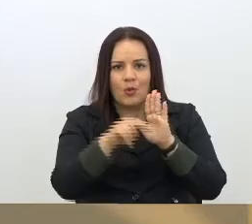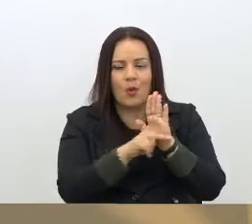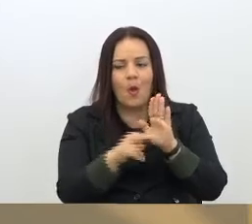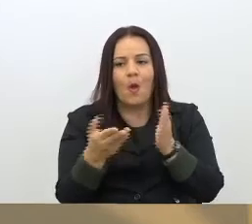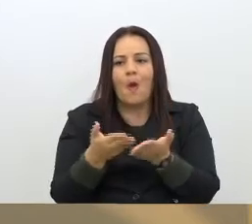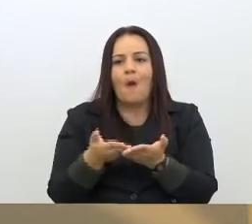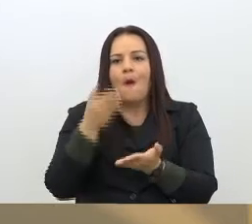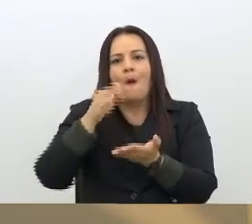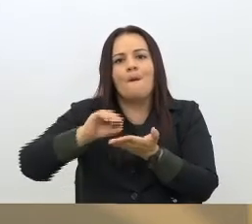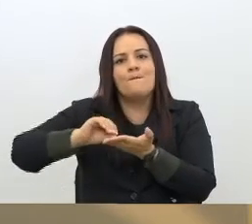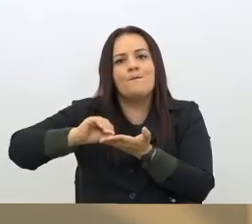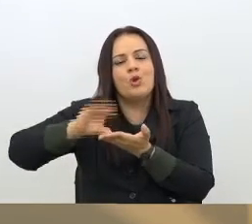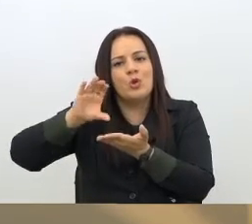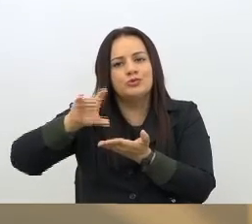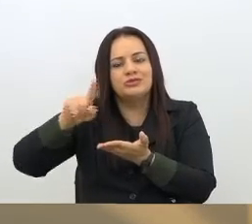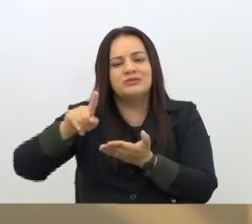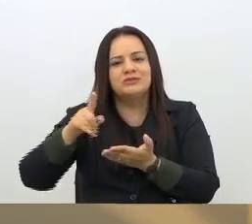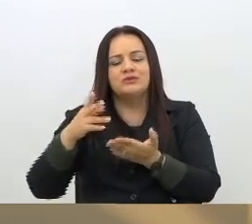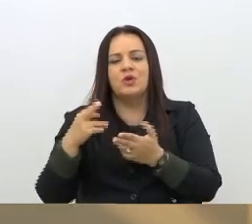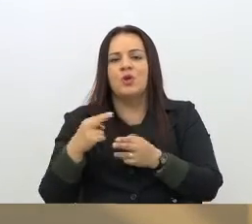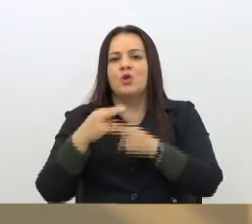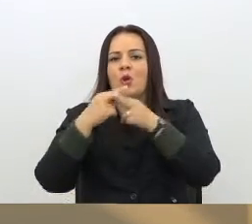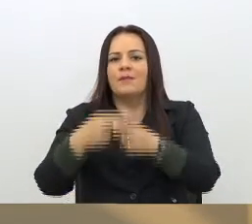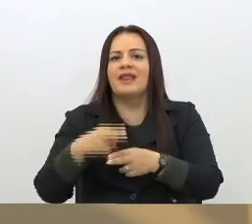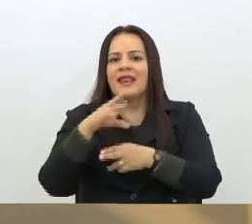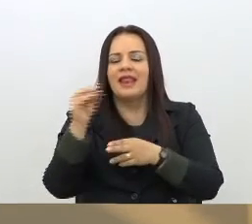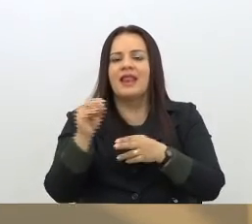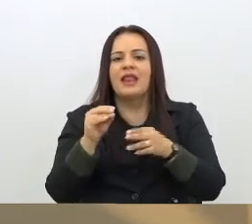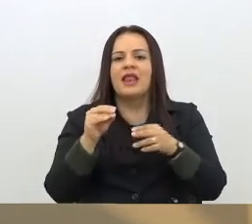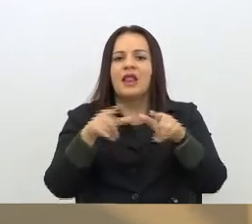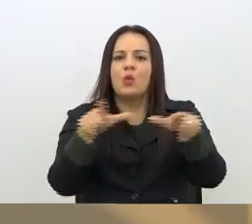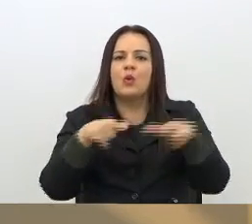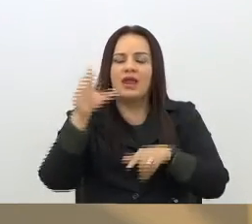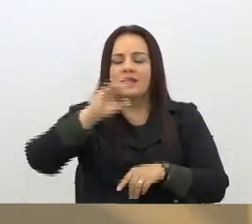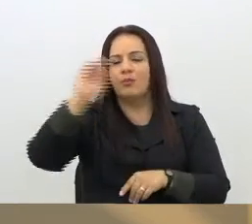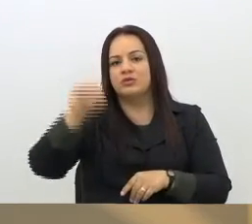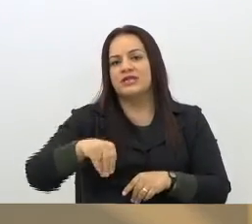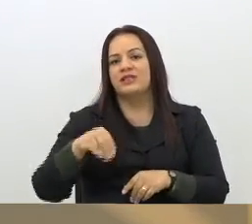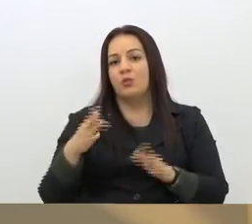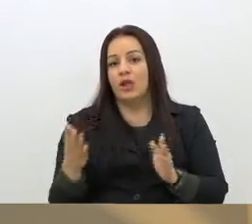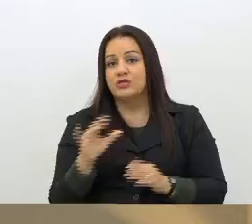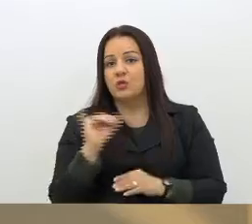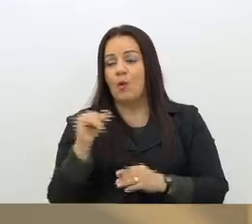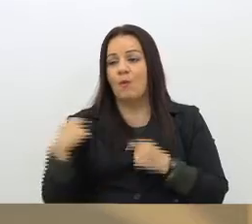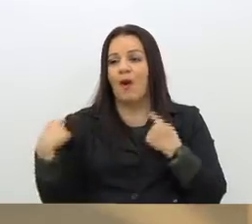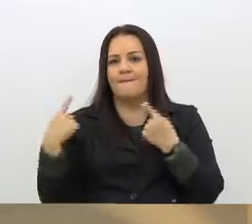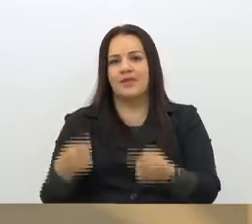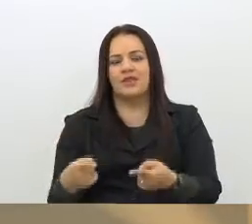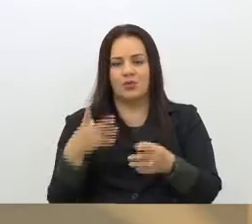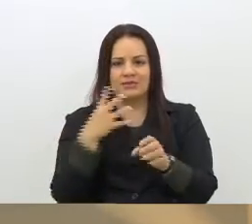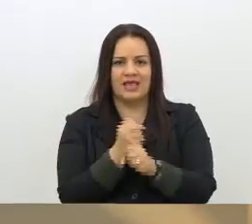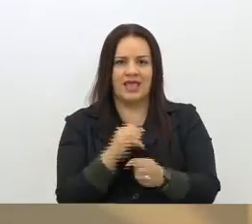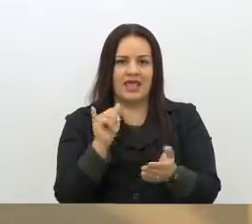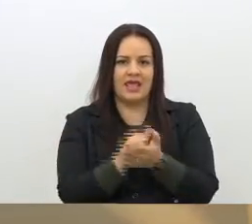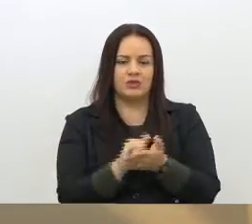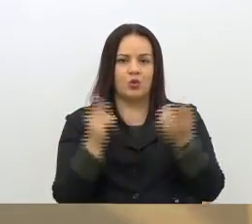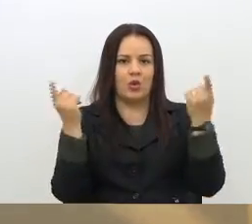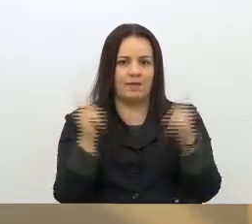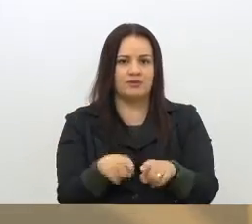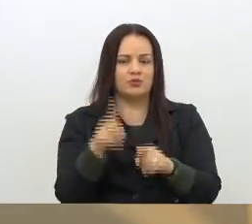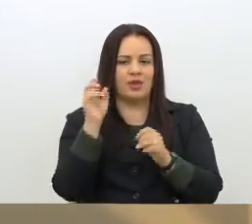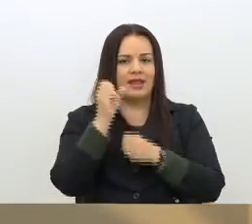pluses tuvieran que ser nominales en lugar de porcentuales como han venido siendo. Ese es el contexto en el 2019.